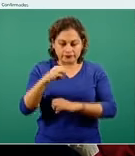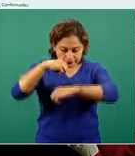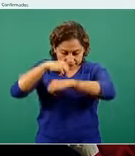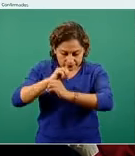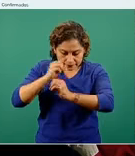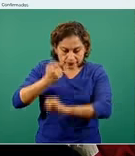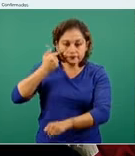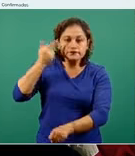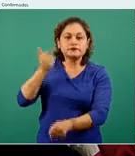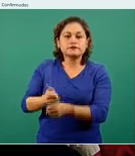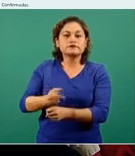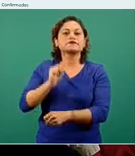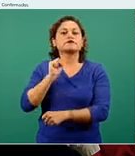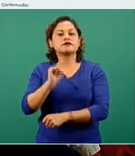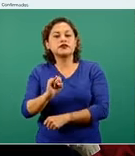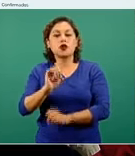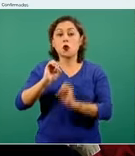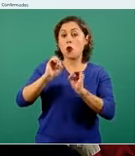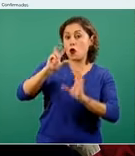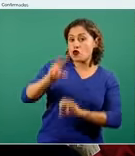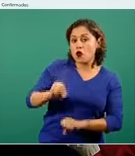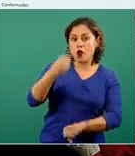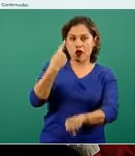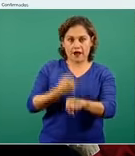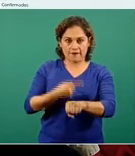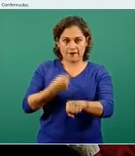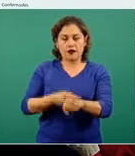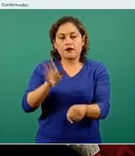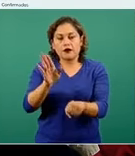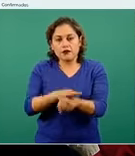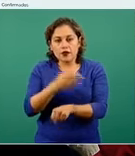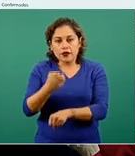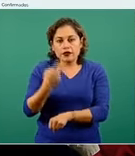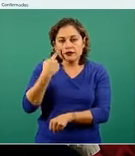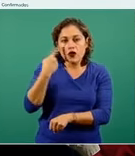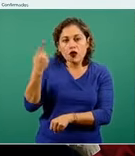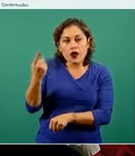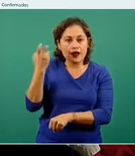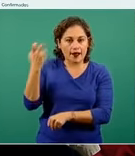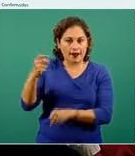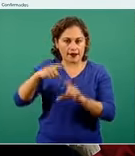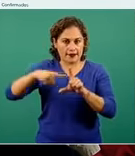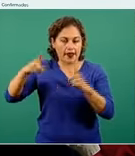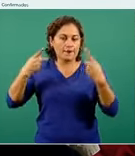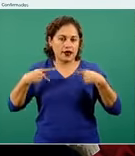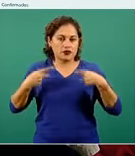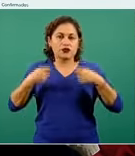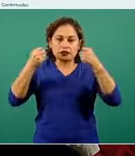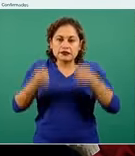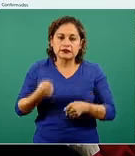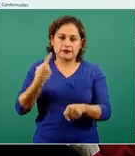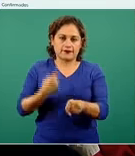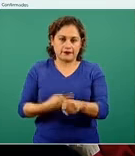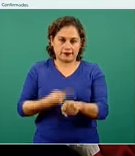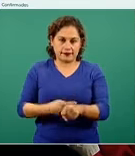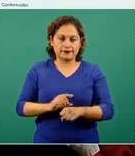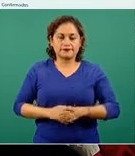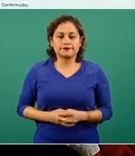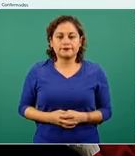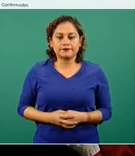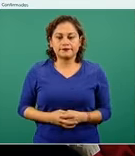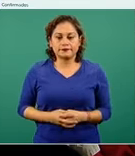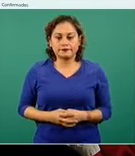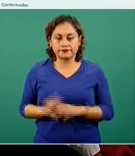de poder identificar y confirmar la presencia del virus en las vías respiratorias superiores. Si vemos